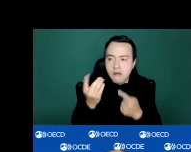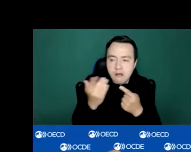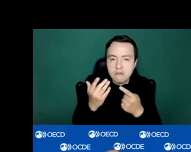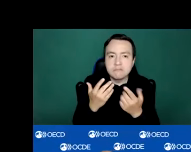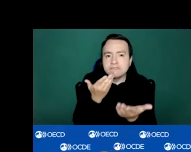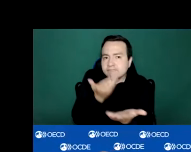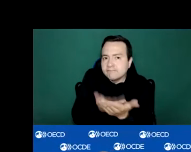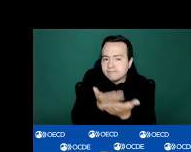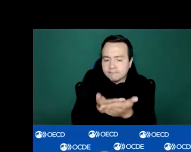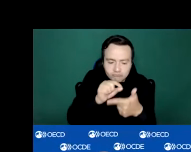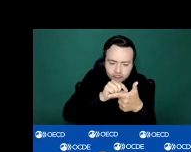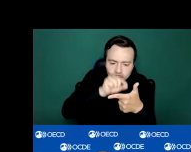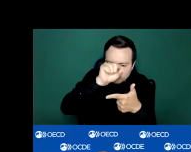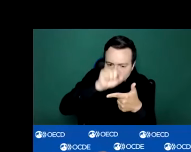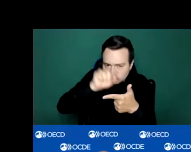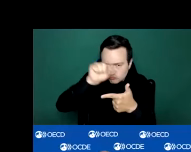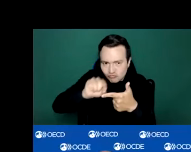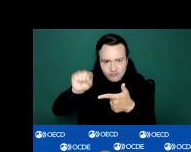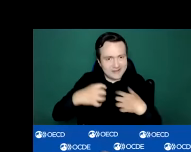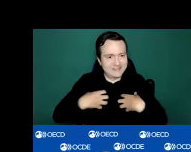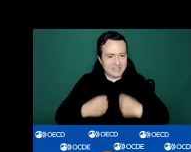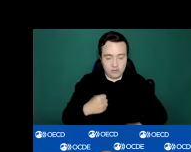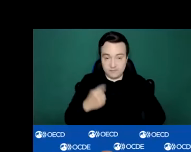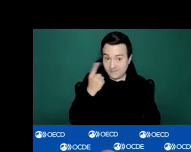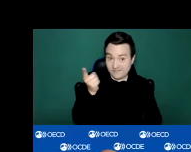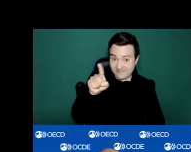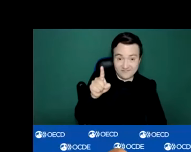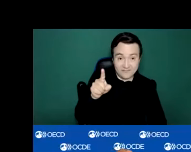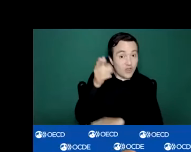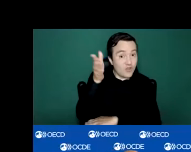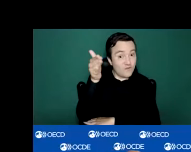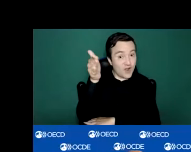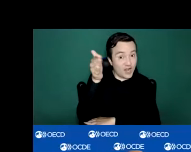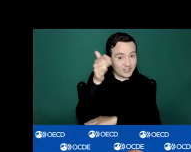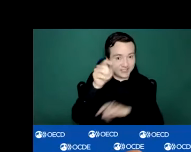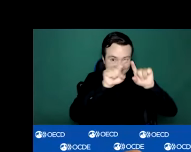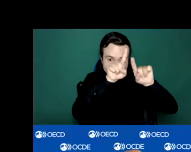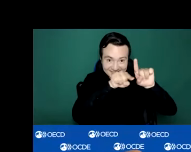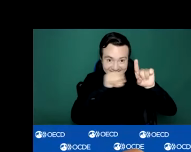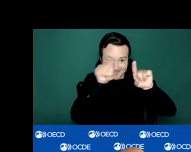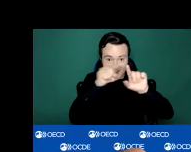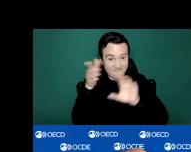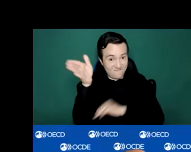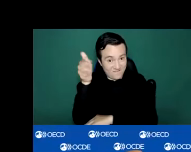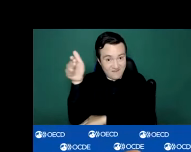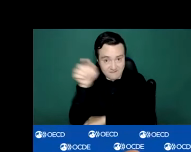Lo que les muestro ahí es el número de países que han aceptado participar en lo que llamamos